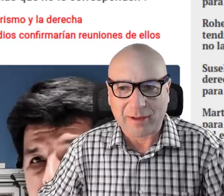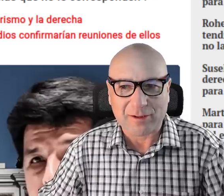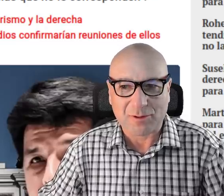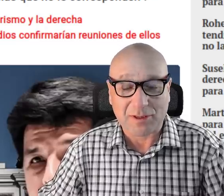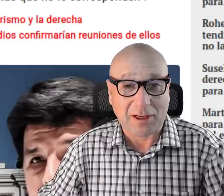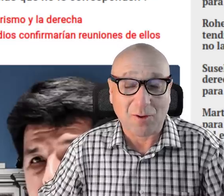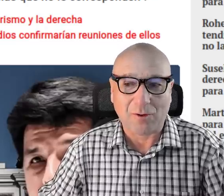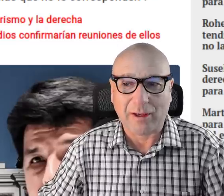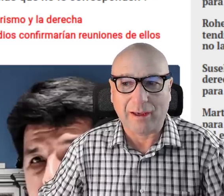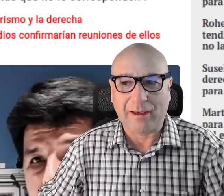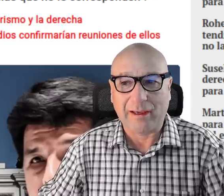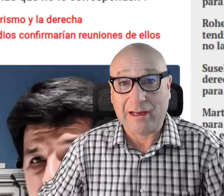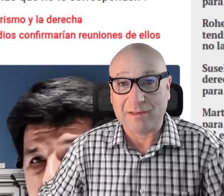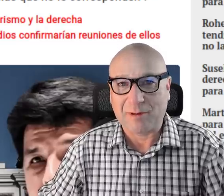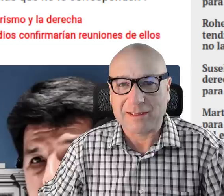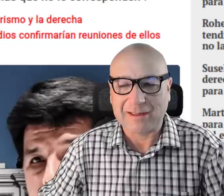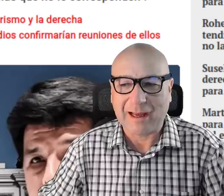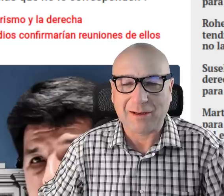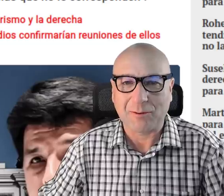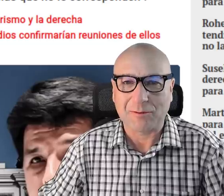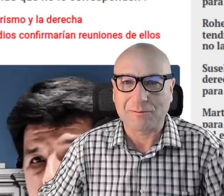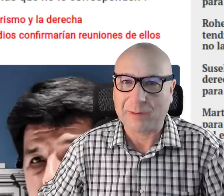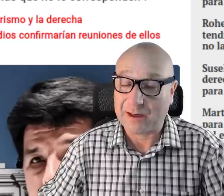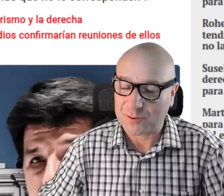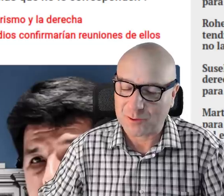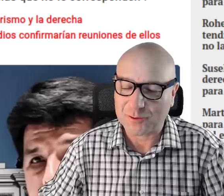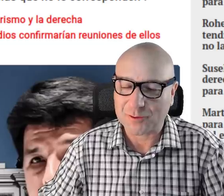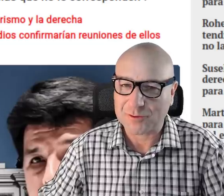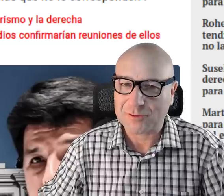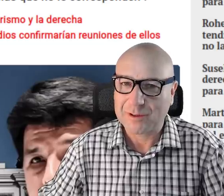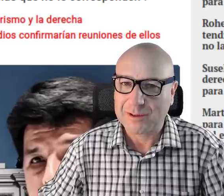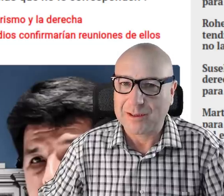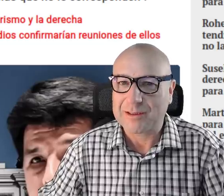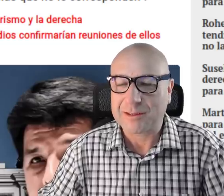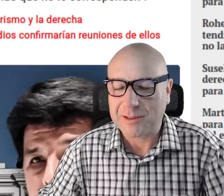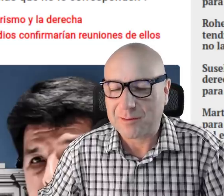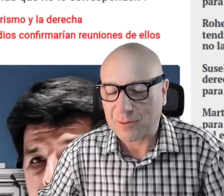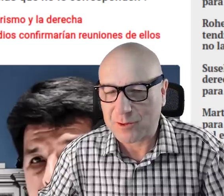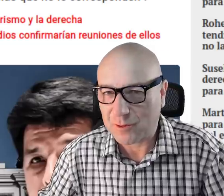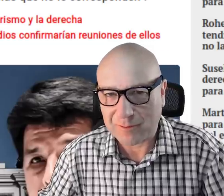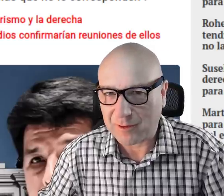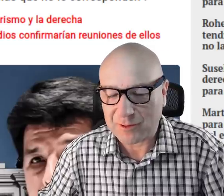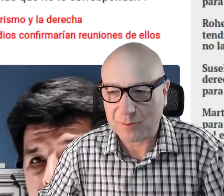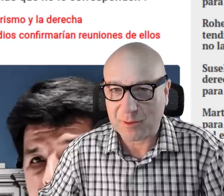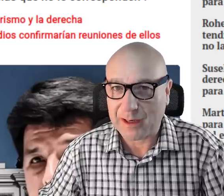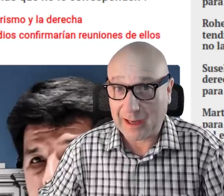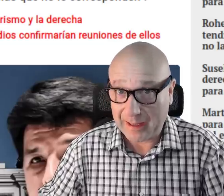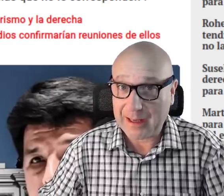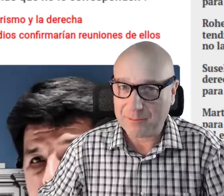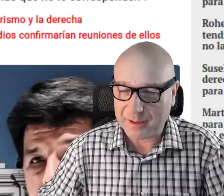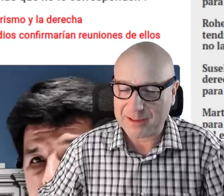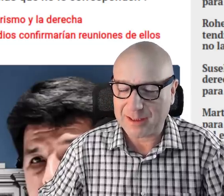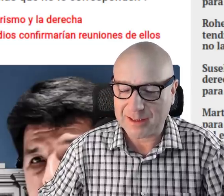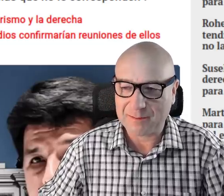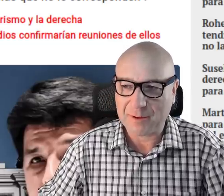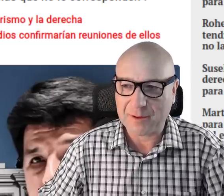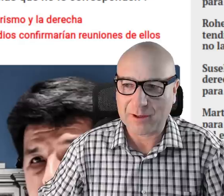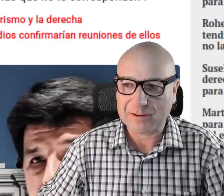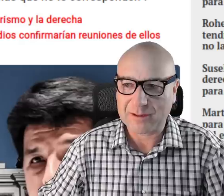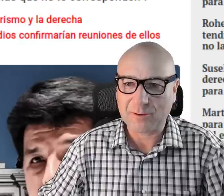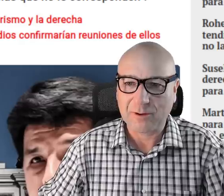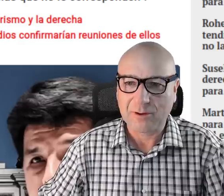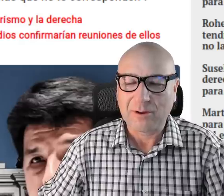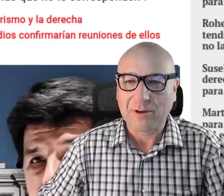del Congreso señaló que el exmandatario, para nosotros, el 70% de la población peruana, el presidente